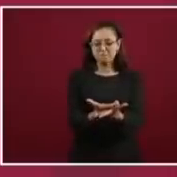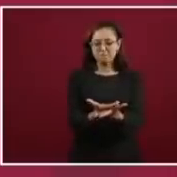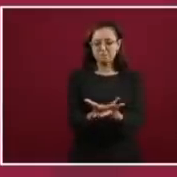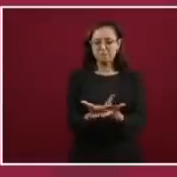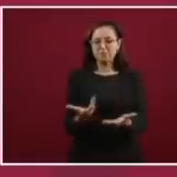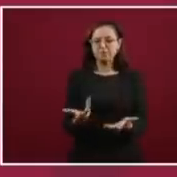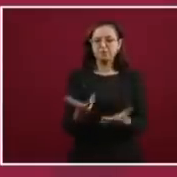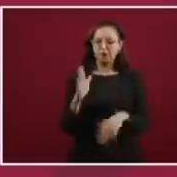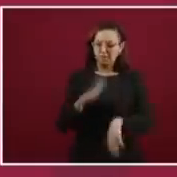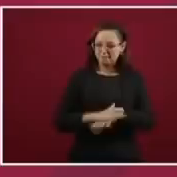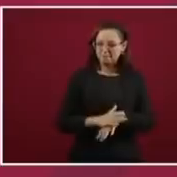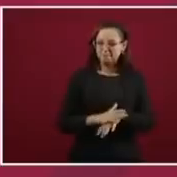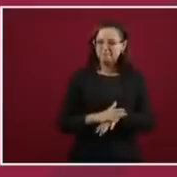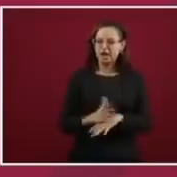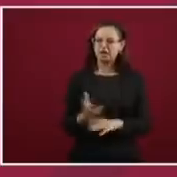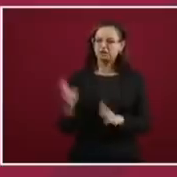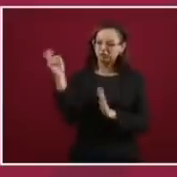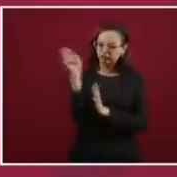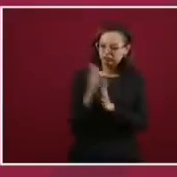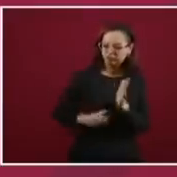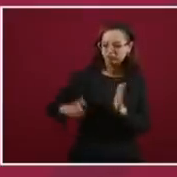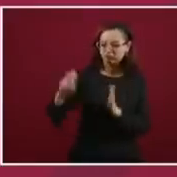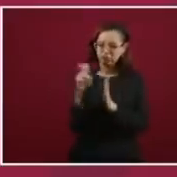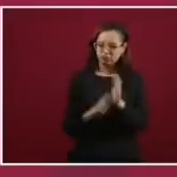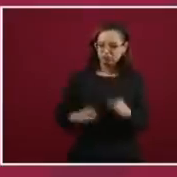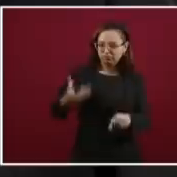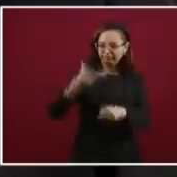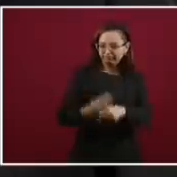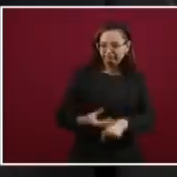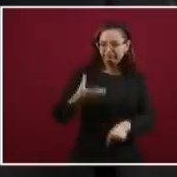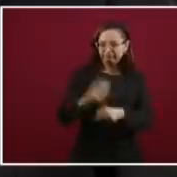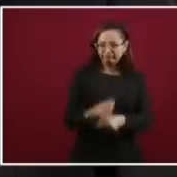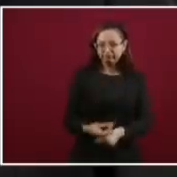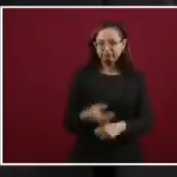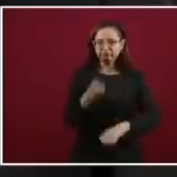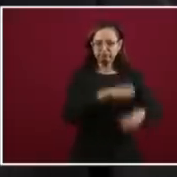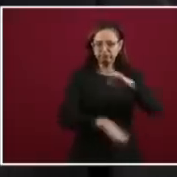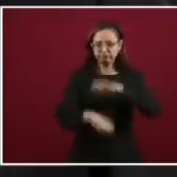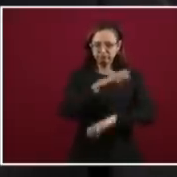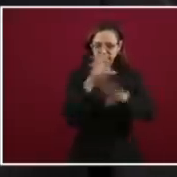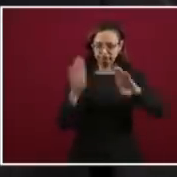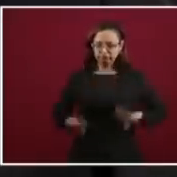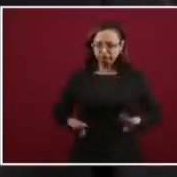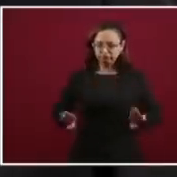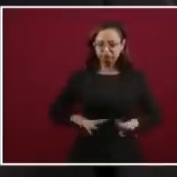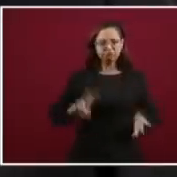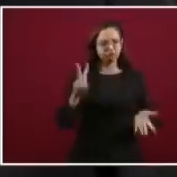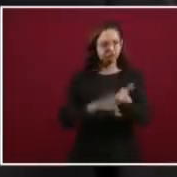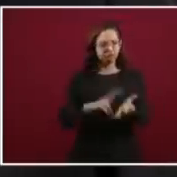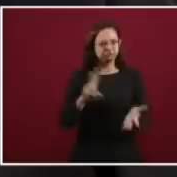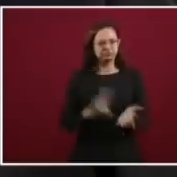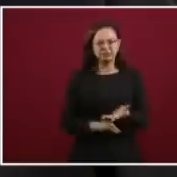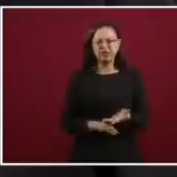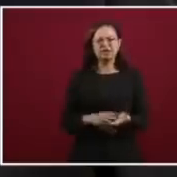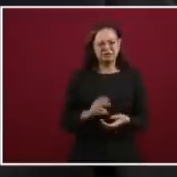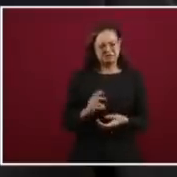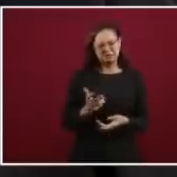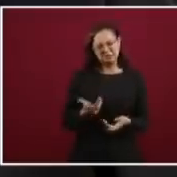reforzar de fortalecer valores que los han tenido los empresarios